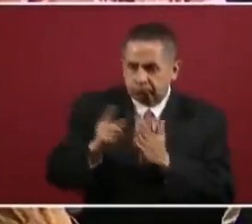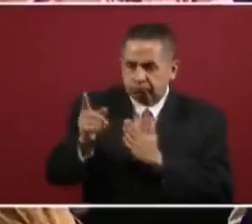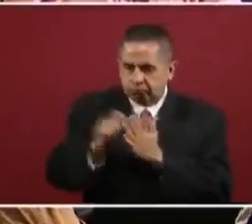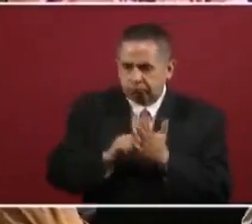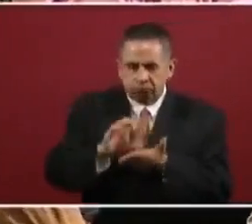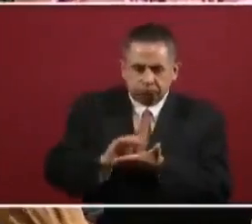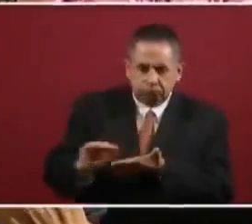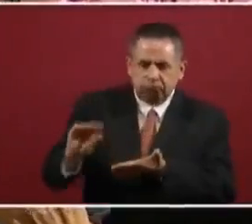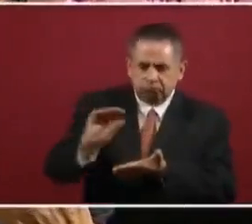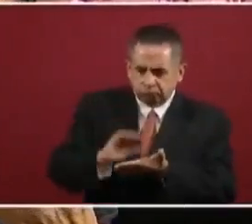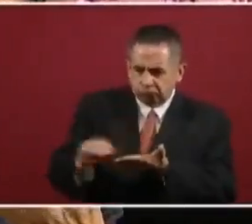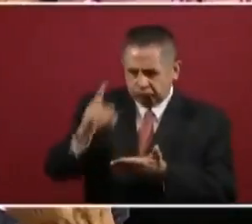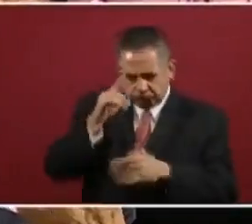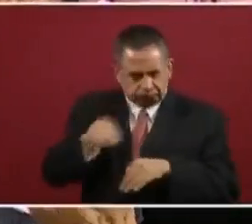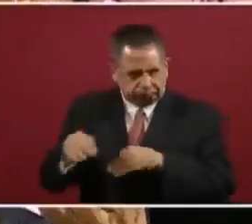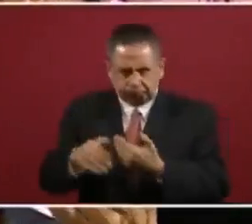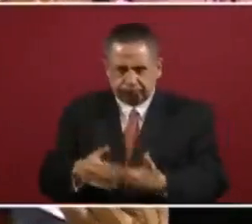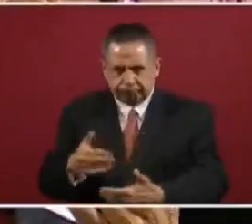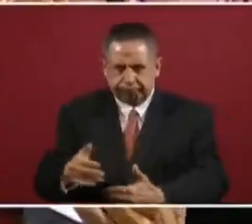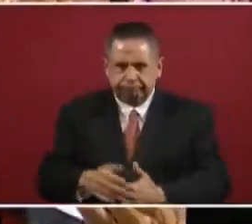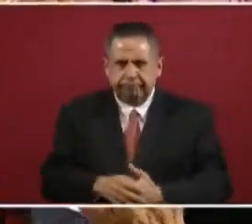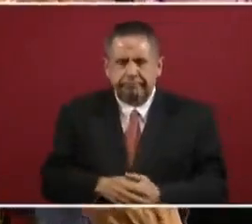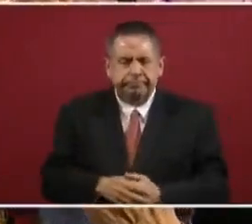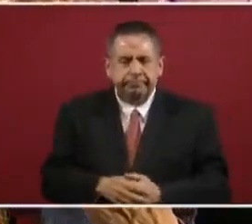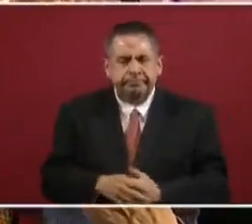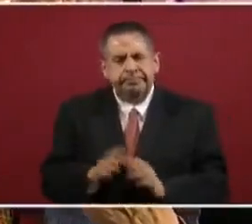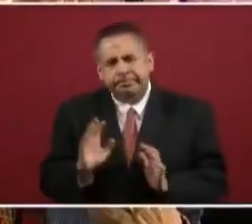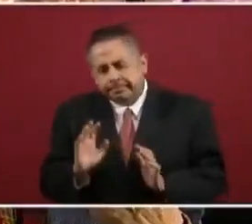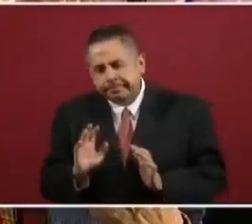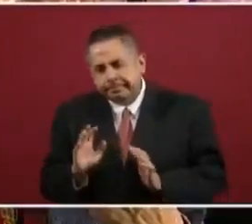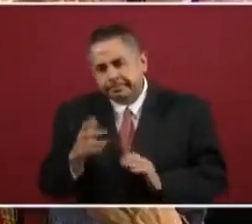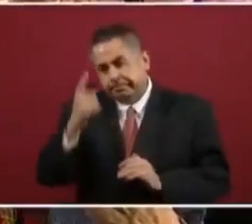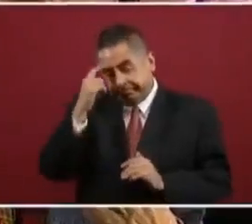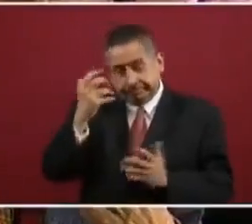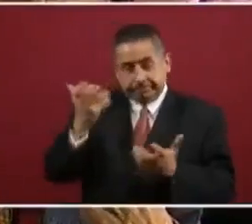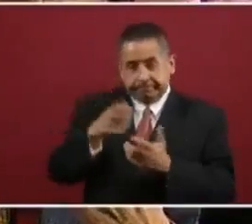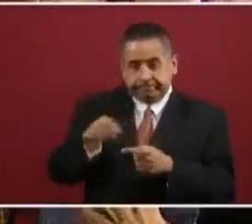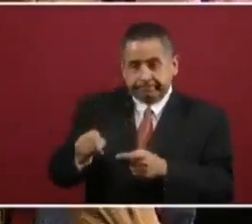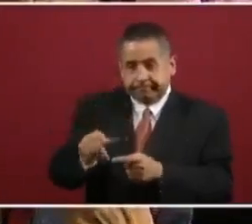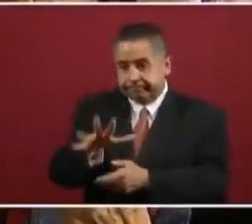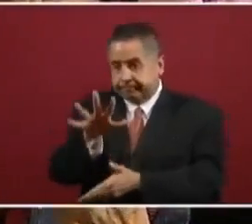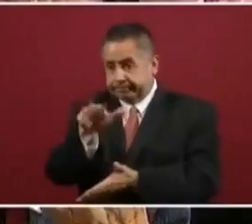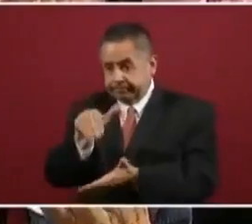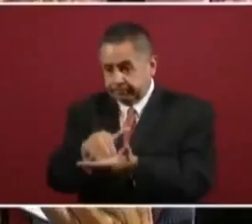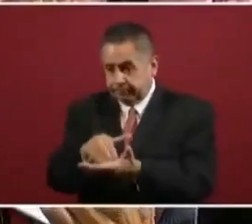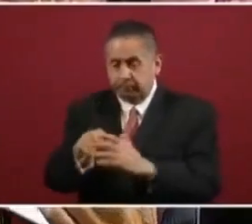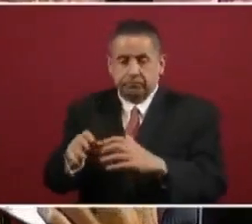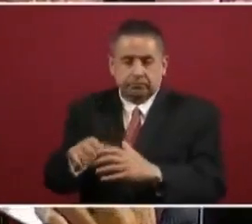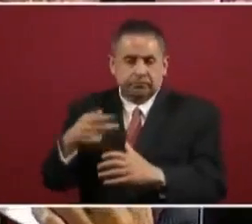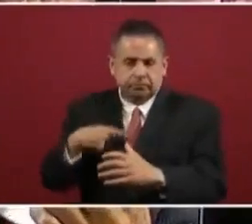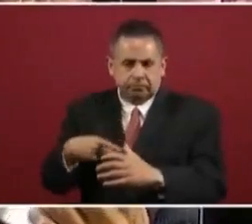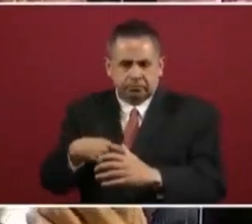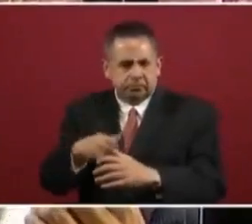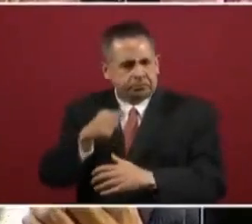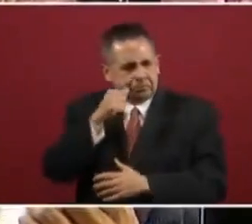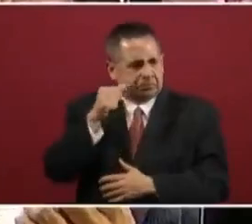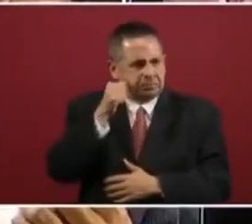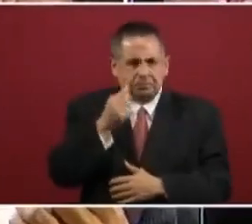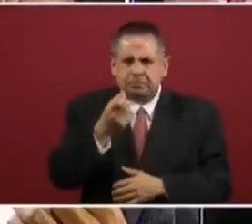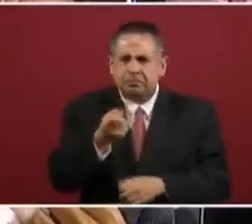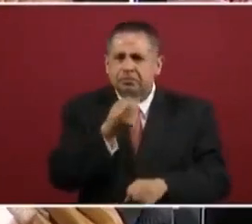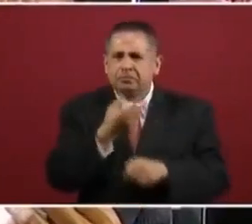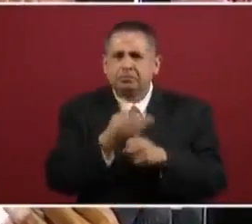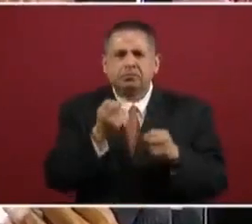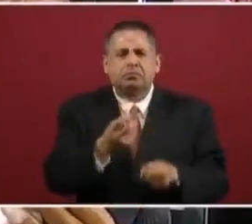un flujo para para operación esto era nada más para la operación de 5000 elementos ayer nos decía el secretario de